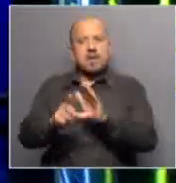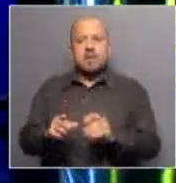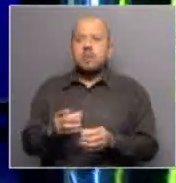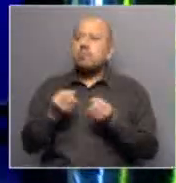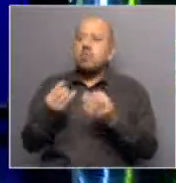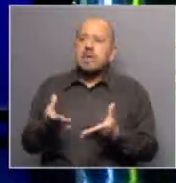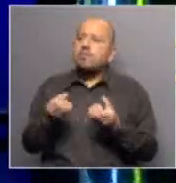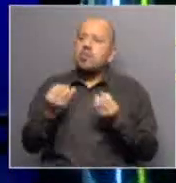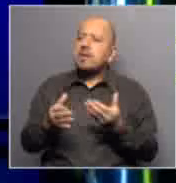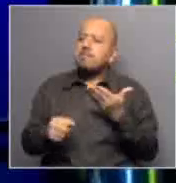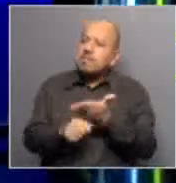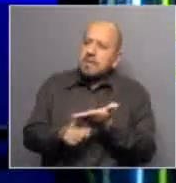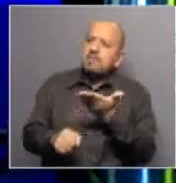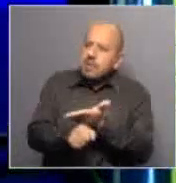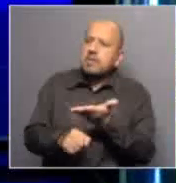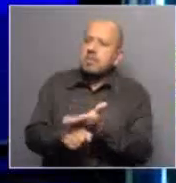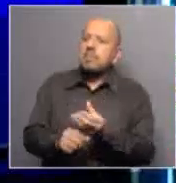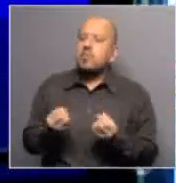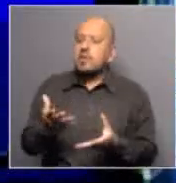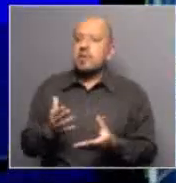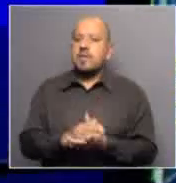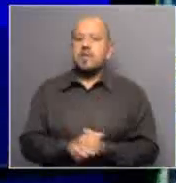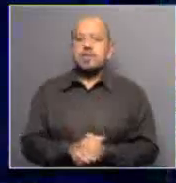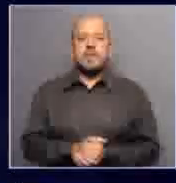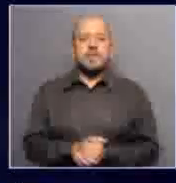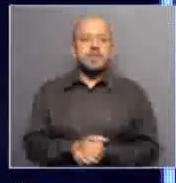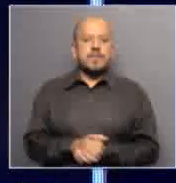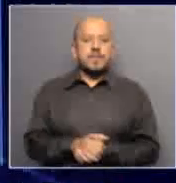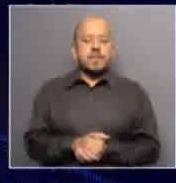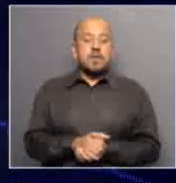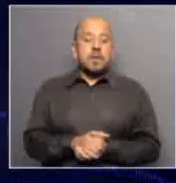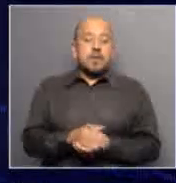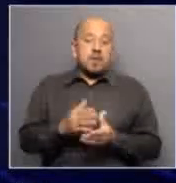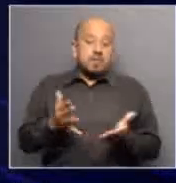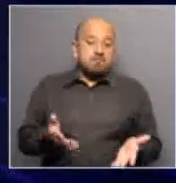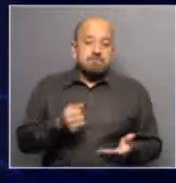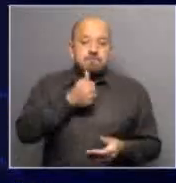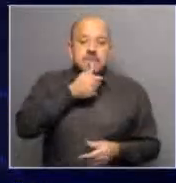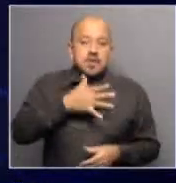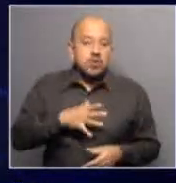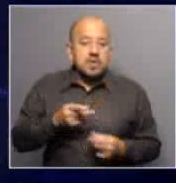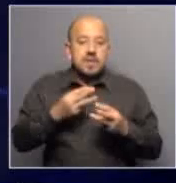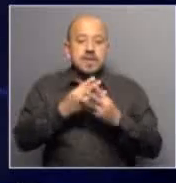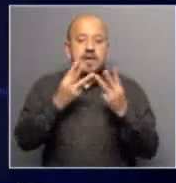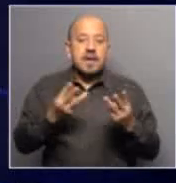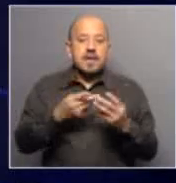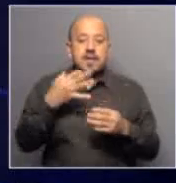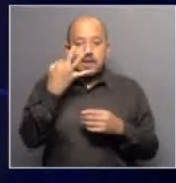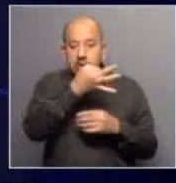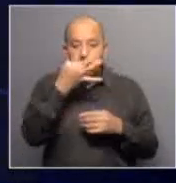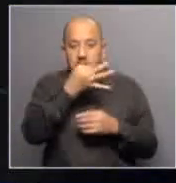¿Por qué está insistiendo tanto? ¿Qué quieren? Bueno, en la historia general de las drogas no hay